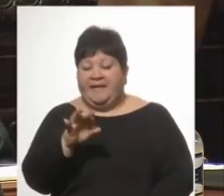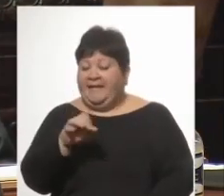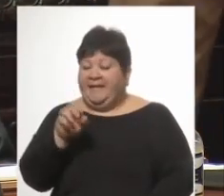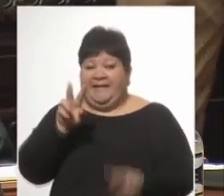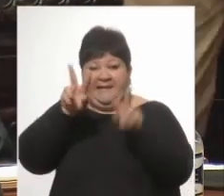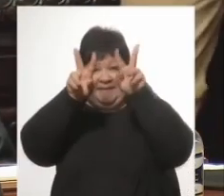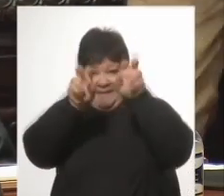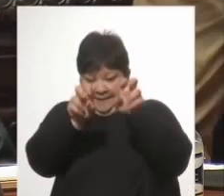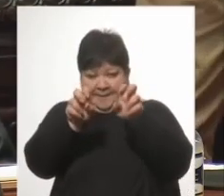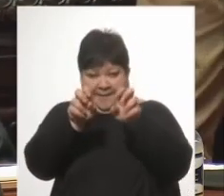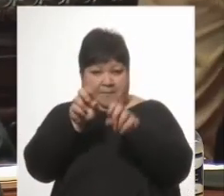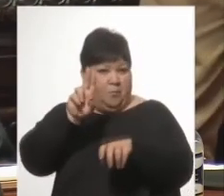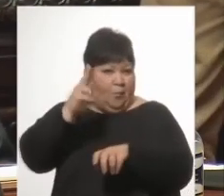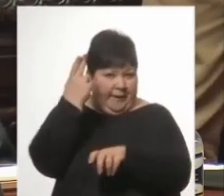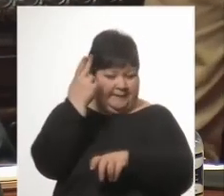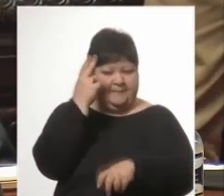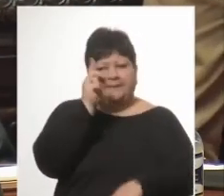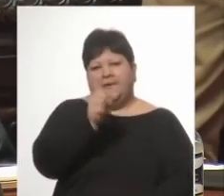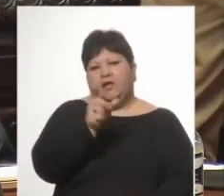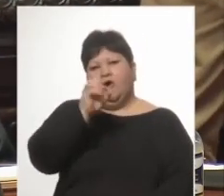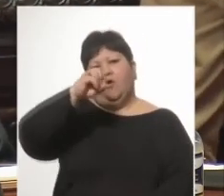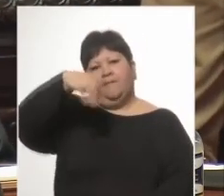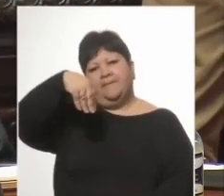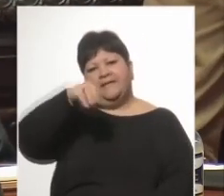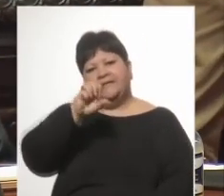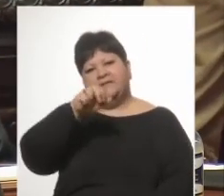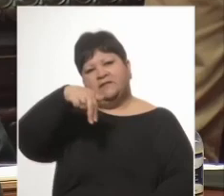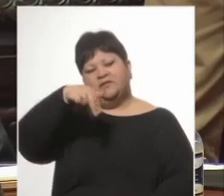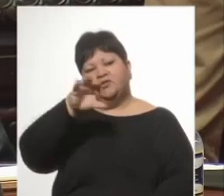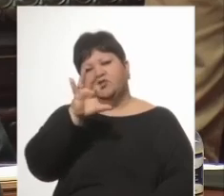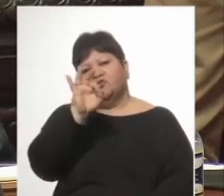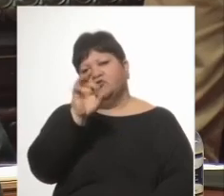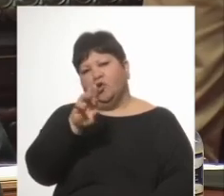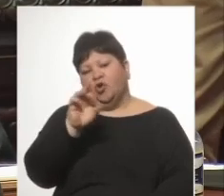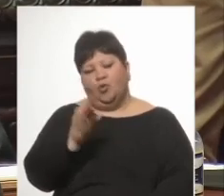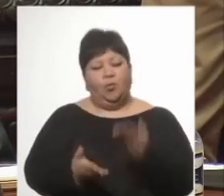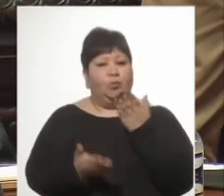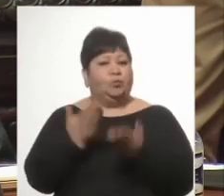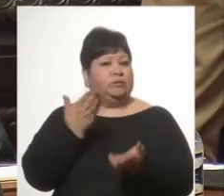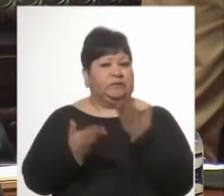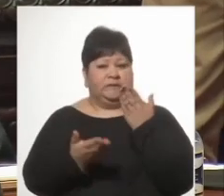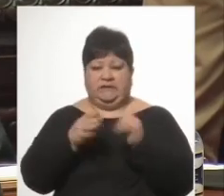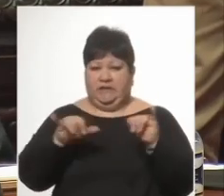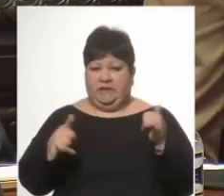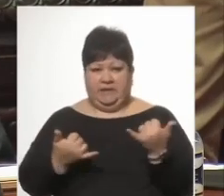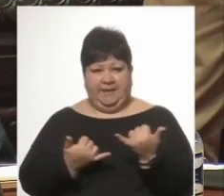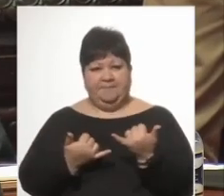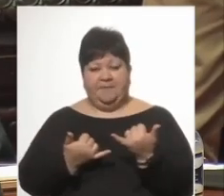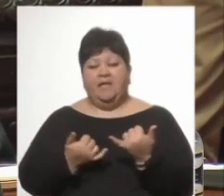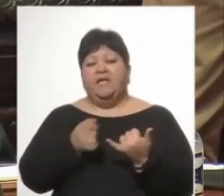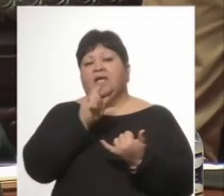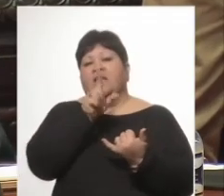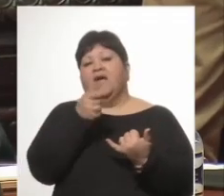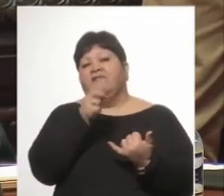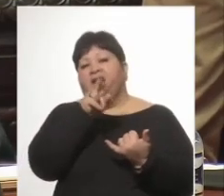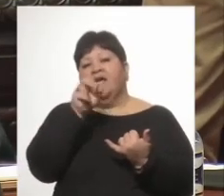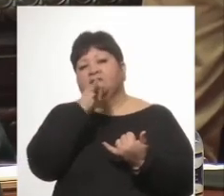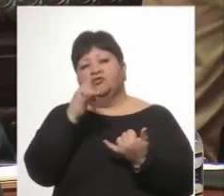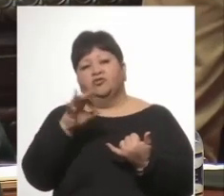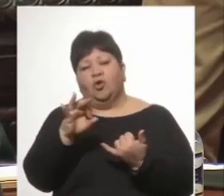de Roberto Gómez-Oro, la justicia había actuado y había sobreseído a Gavazo en el